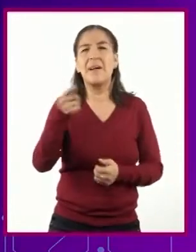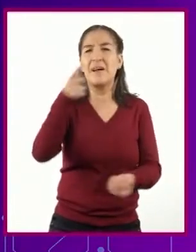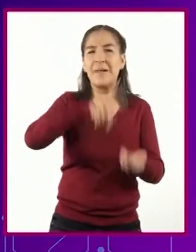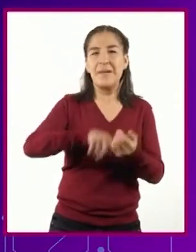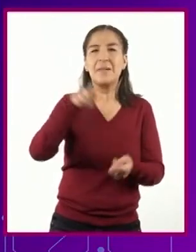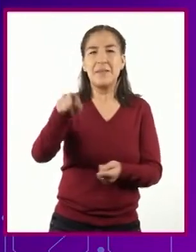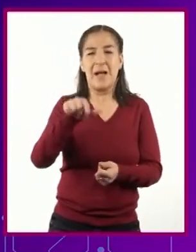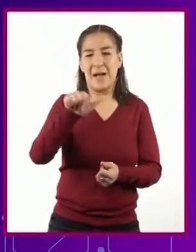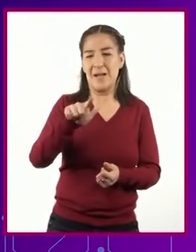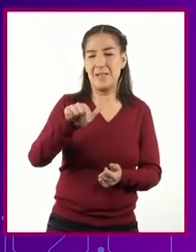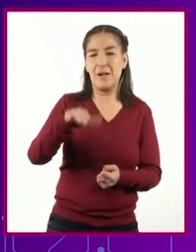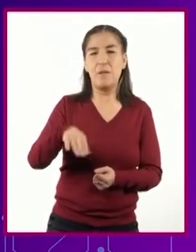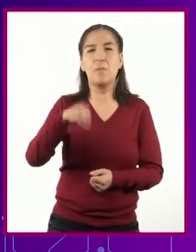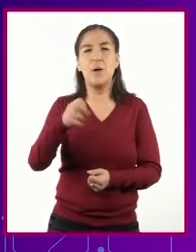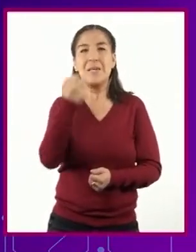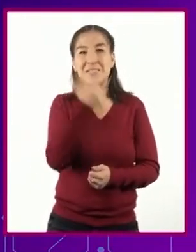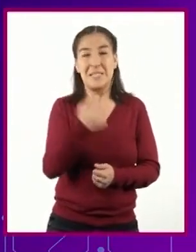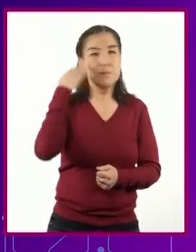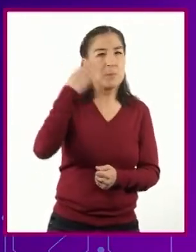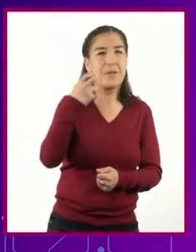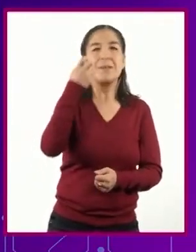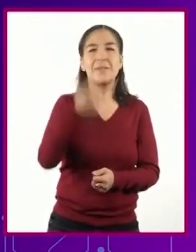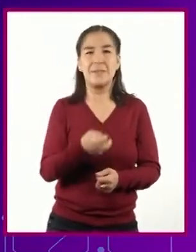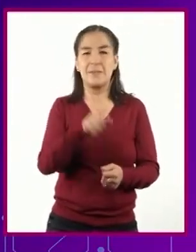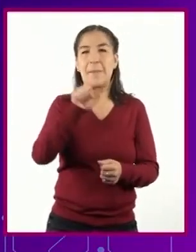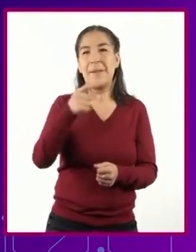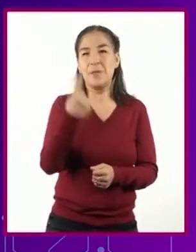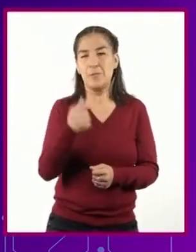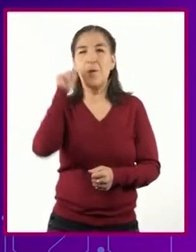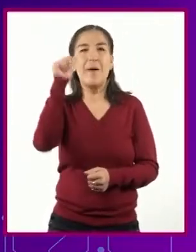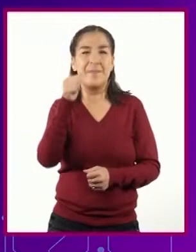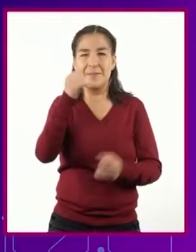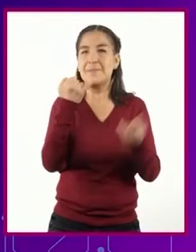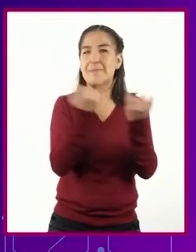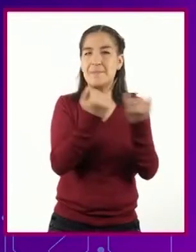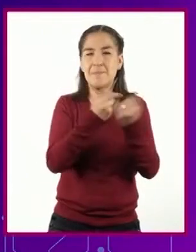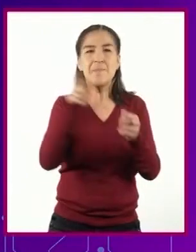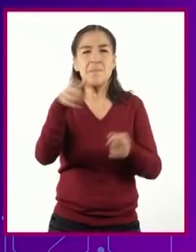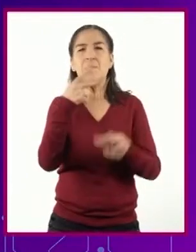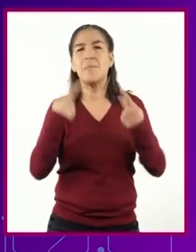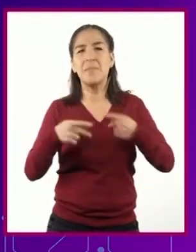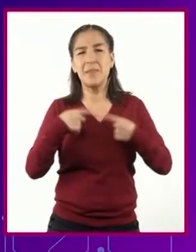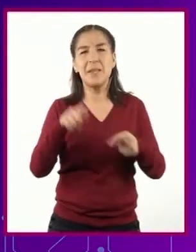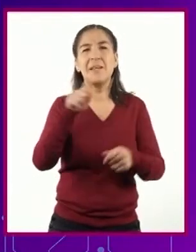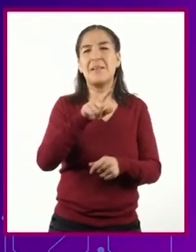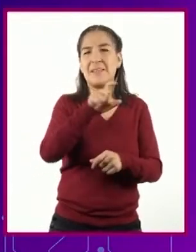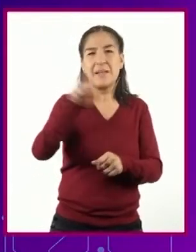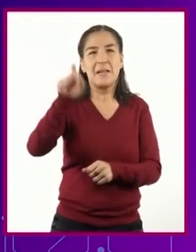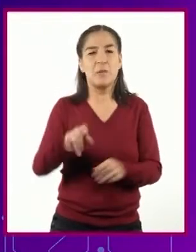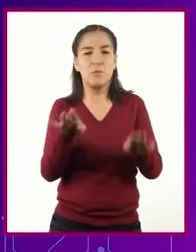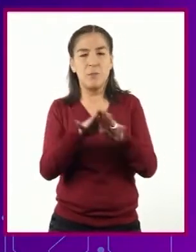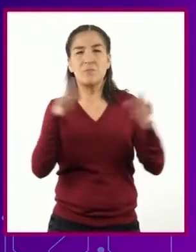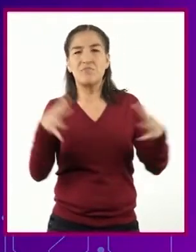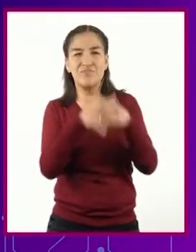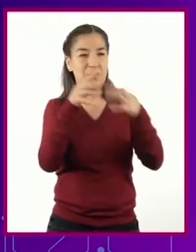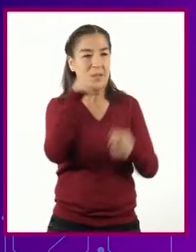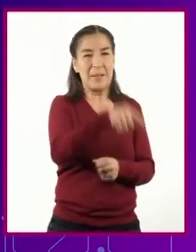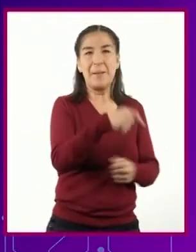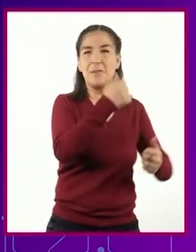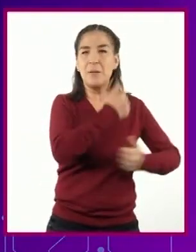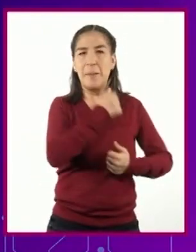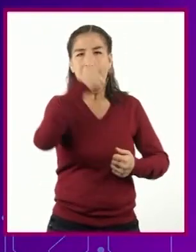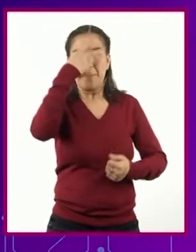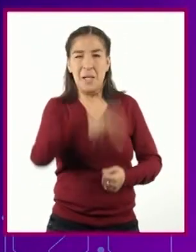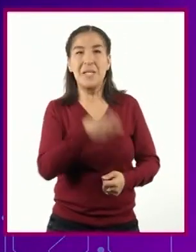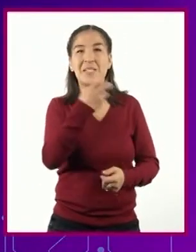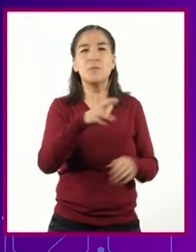del Álamo el 6 de marzo y la de San Jacinto el 21 de abril, en donde los tejanos atacaron por sorpresa al ejército mexicano, logrando